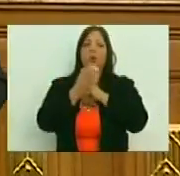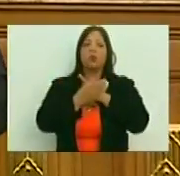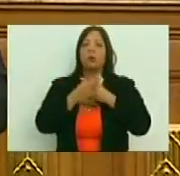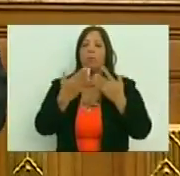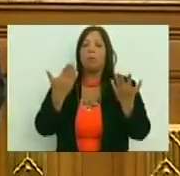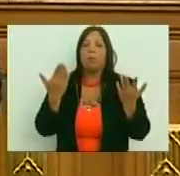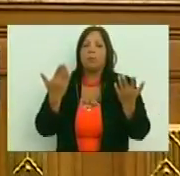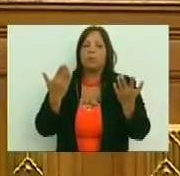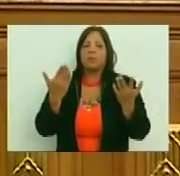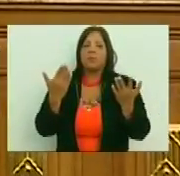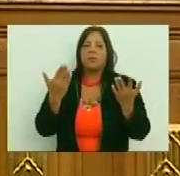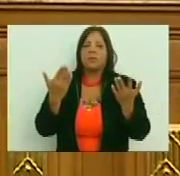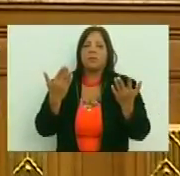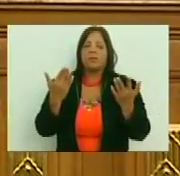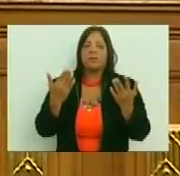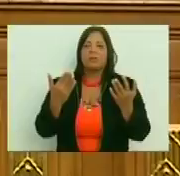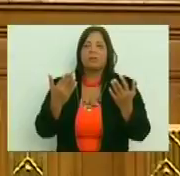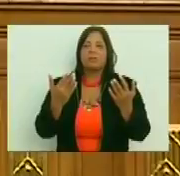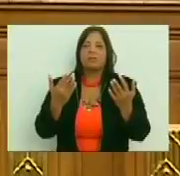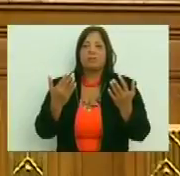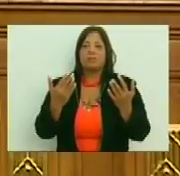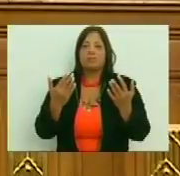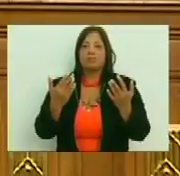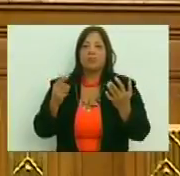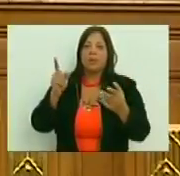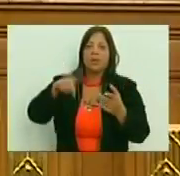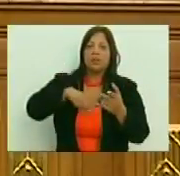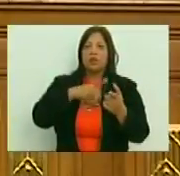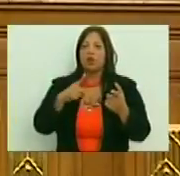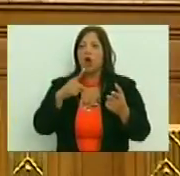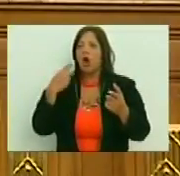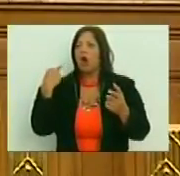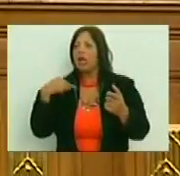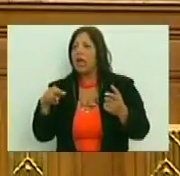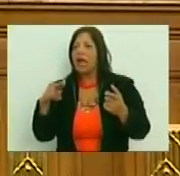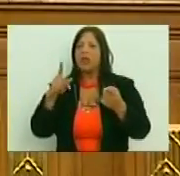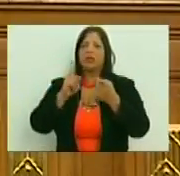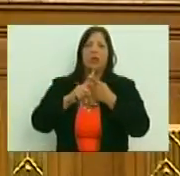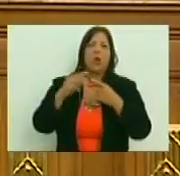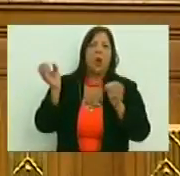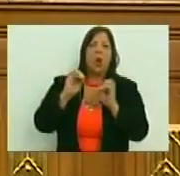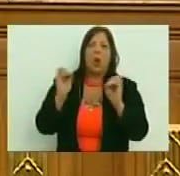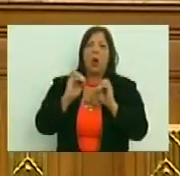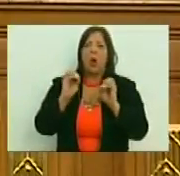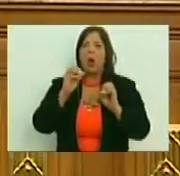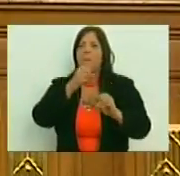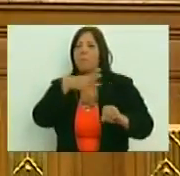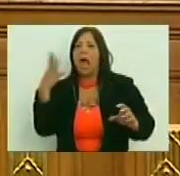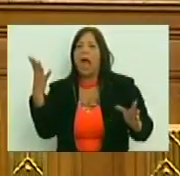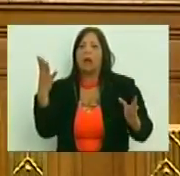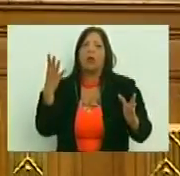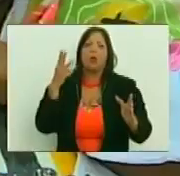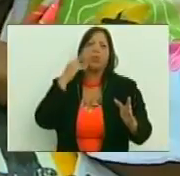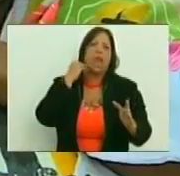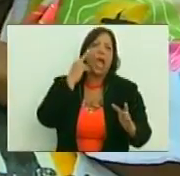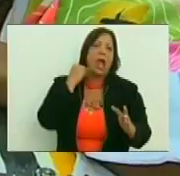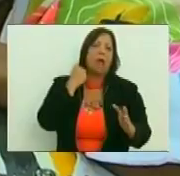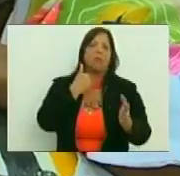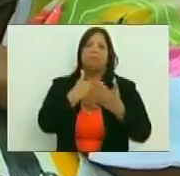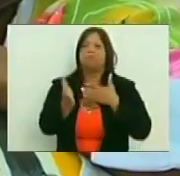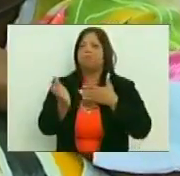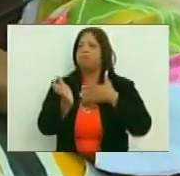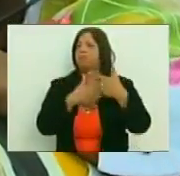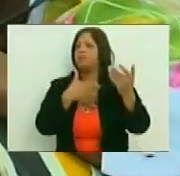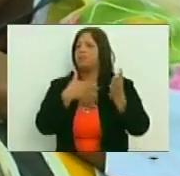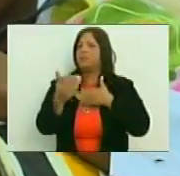que hablar, compañero, si son de un credo, si son de una religión, si soy blanco, si soy negro,